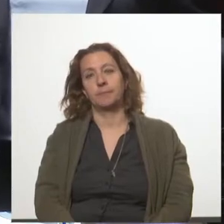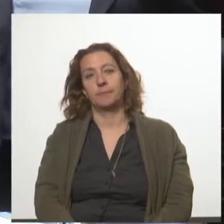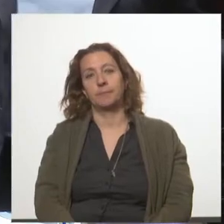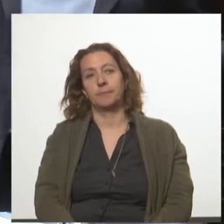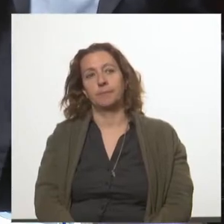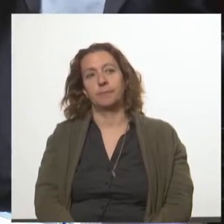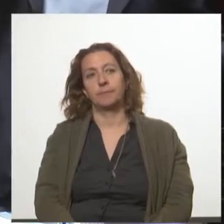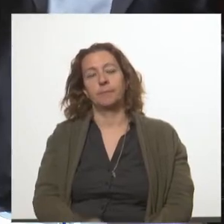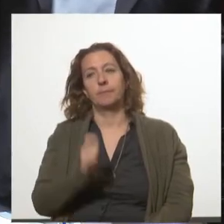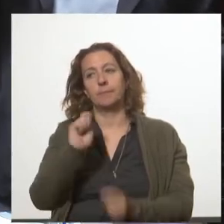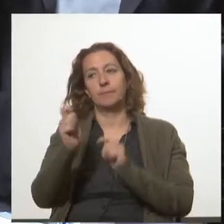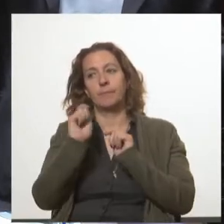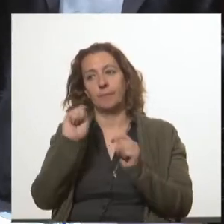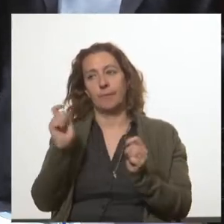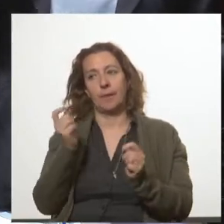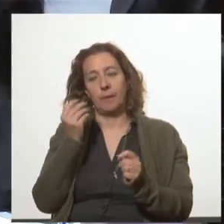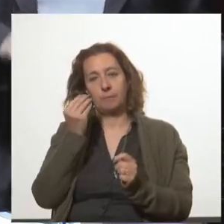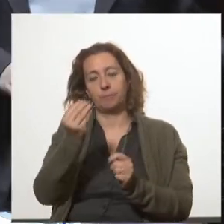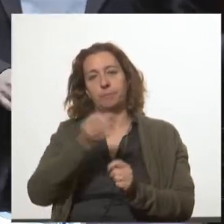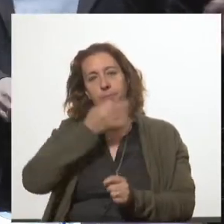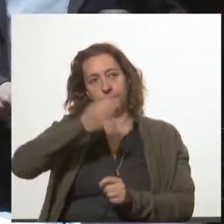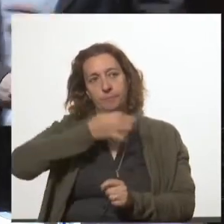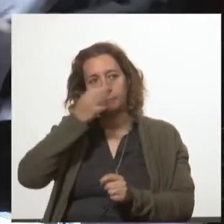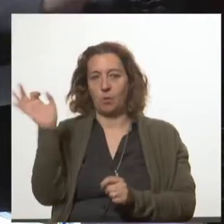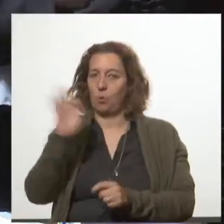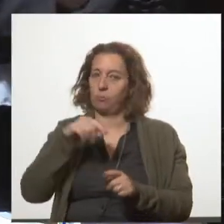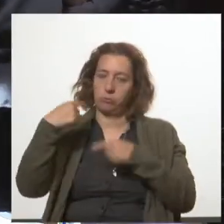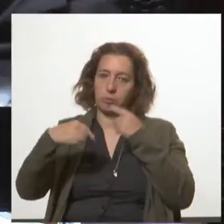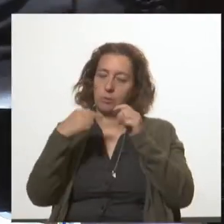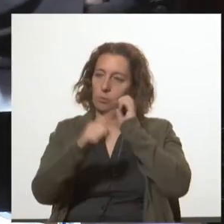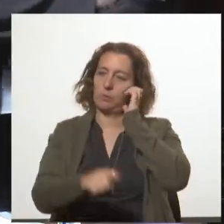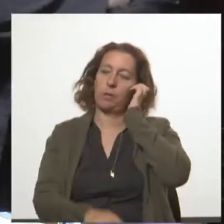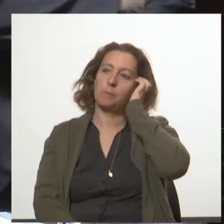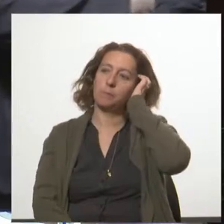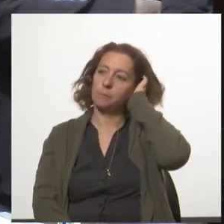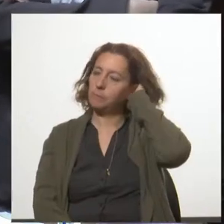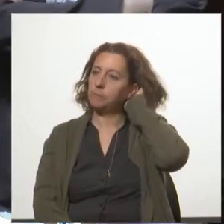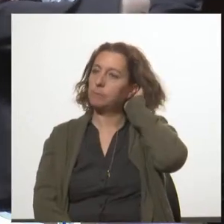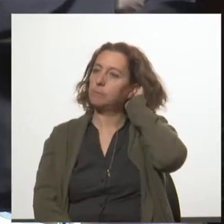a quien le asigna la palabra o si sigue usted